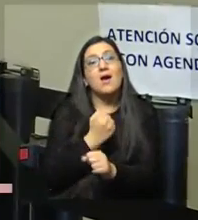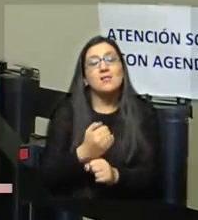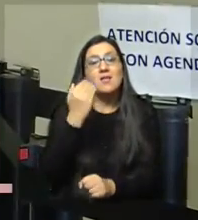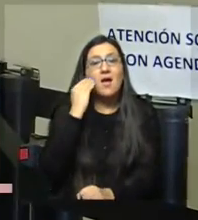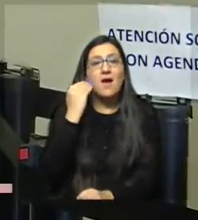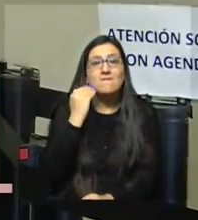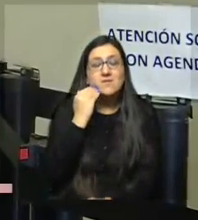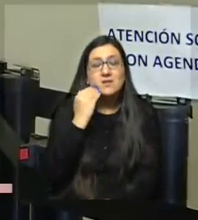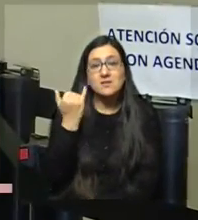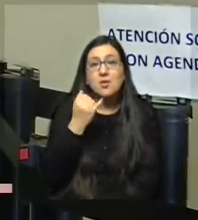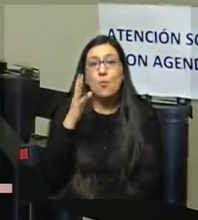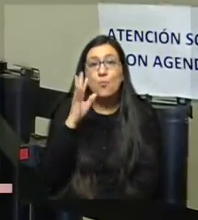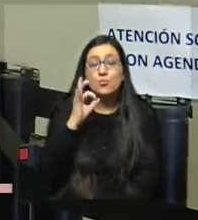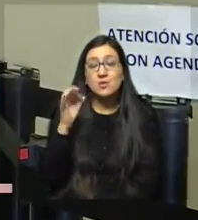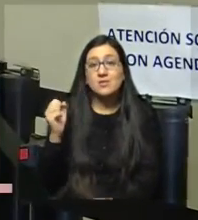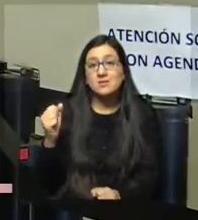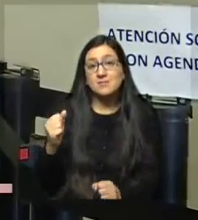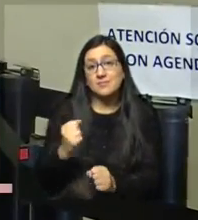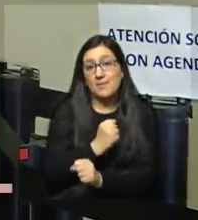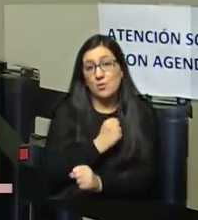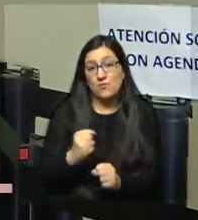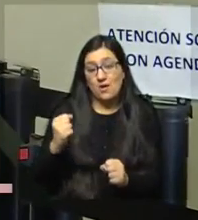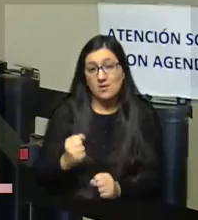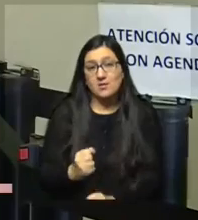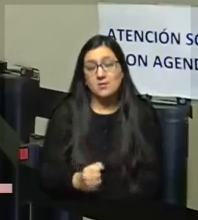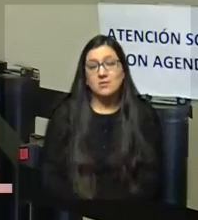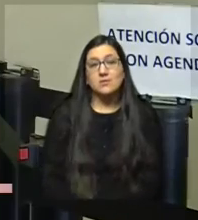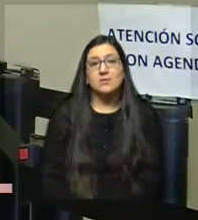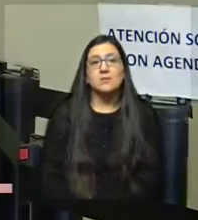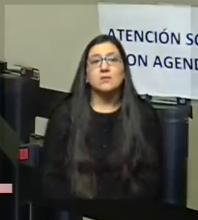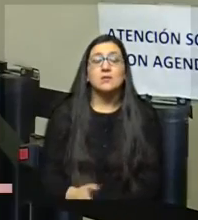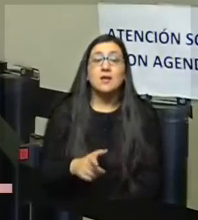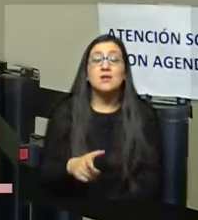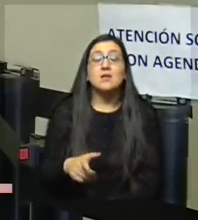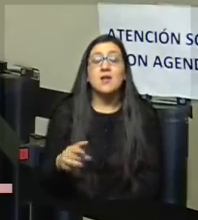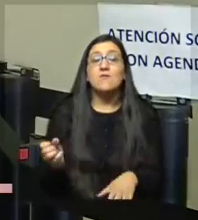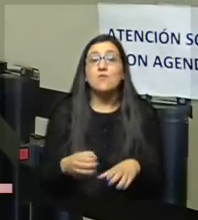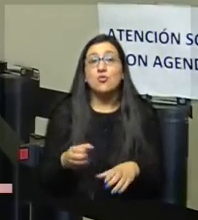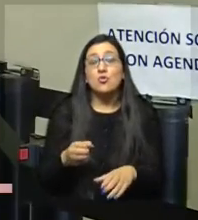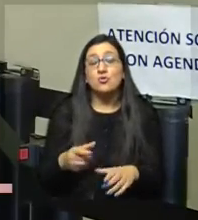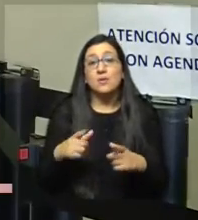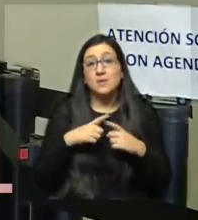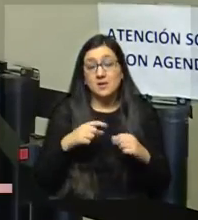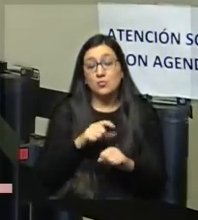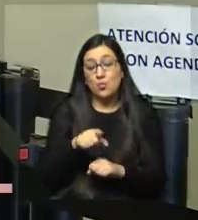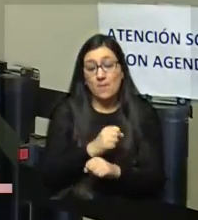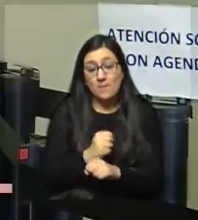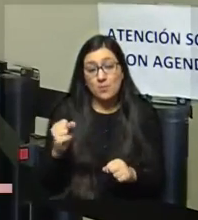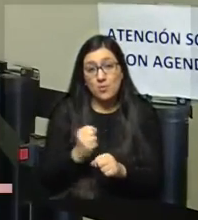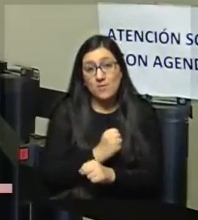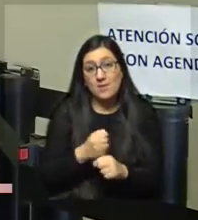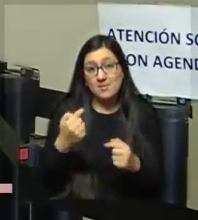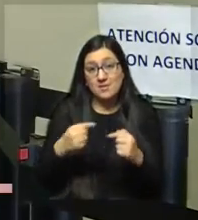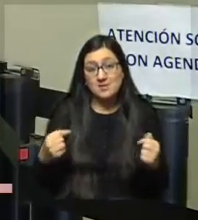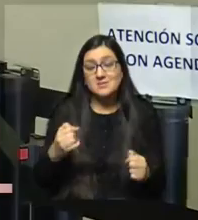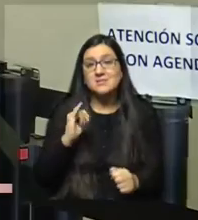tenés la posibilidad de salvar, presentás la documentación y el Fondo de Solidaridad te espera para que vos puedas aprobar esas materias. ¿Esto es así?